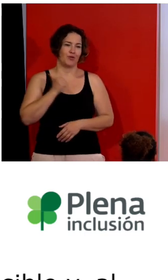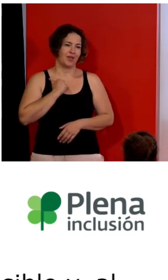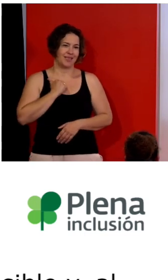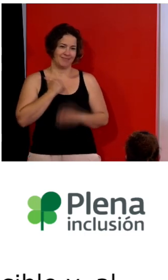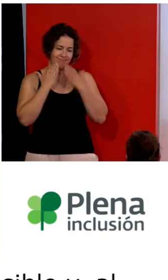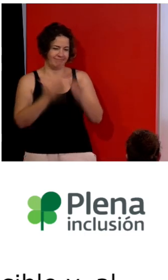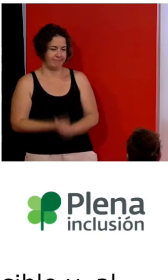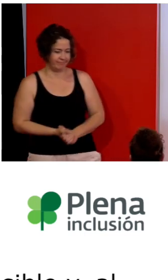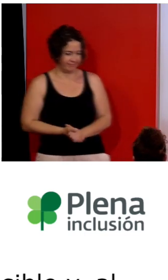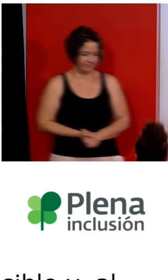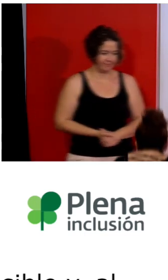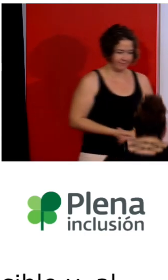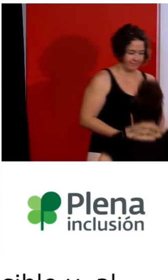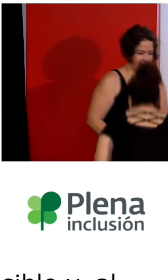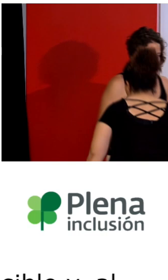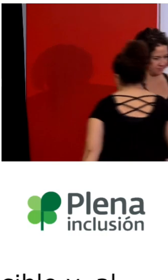Gracias.